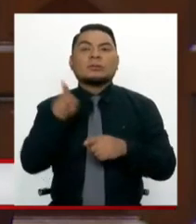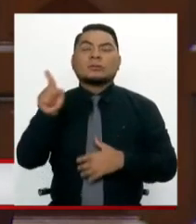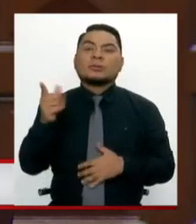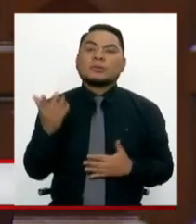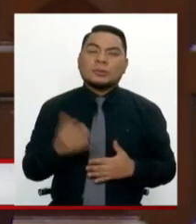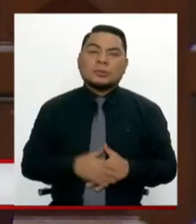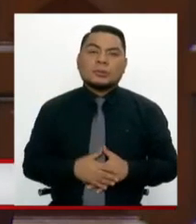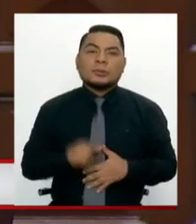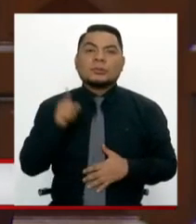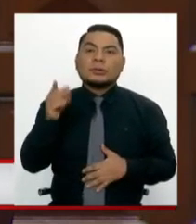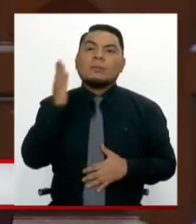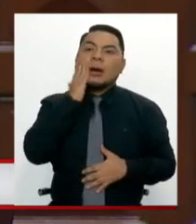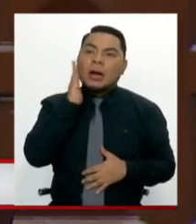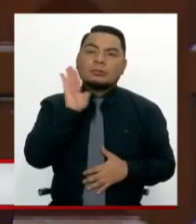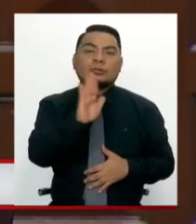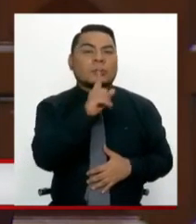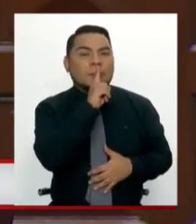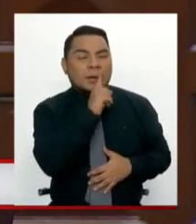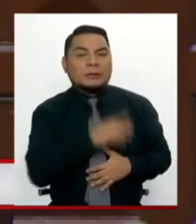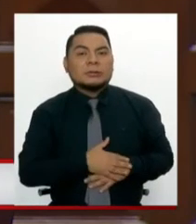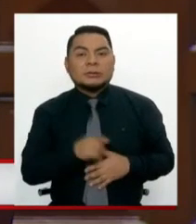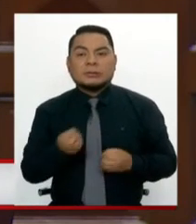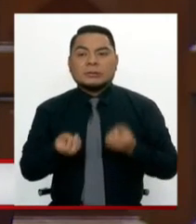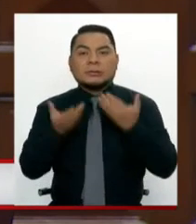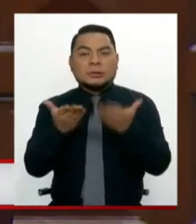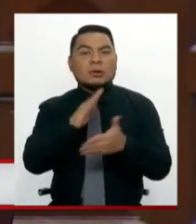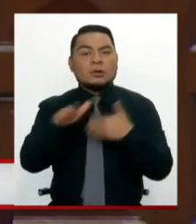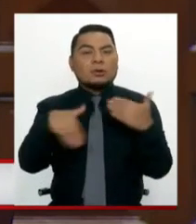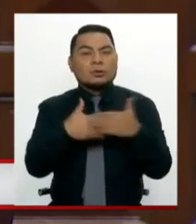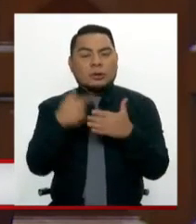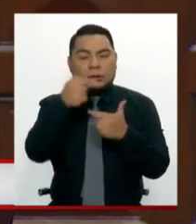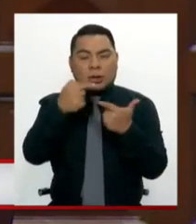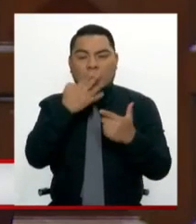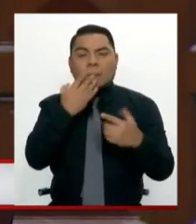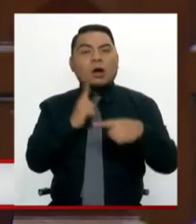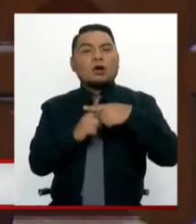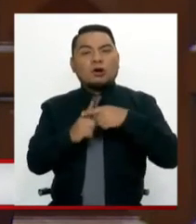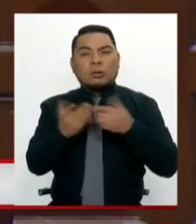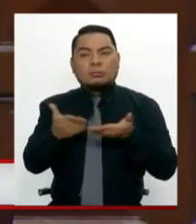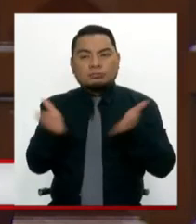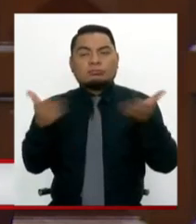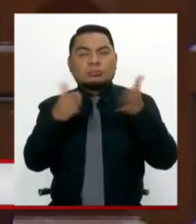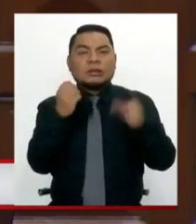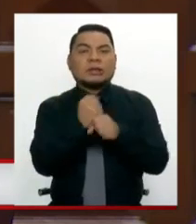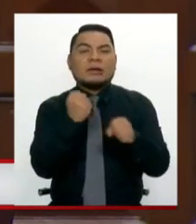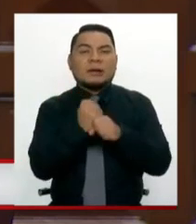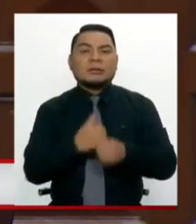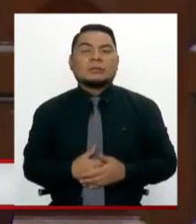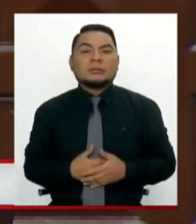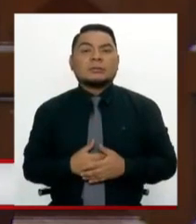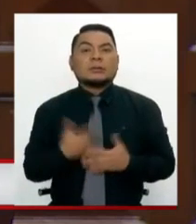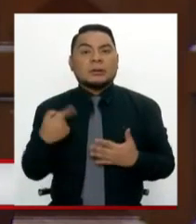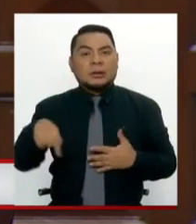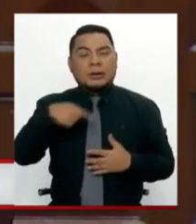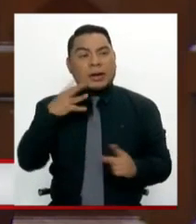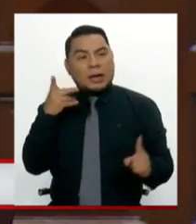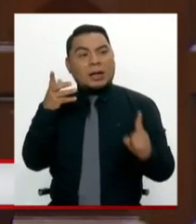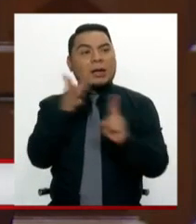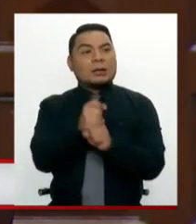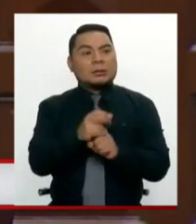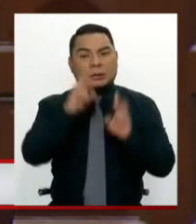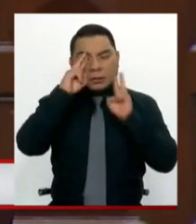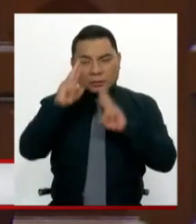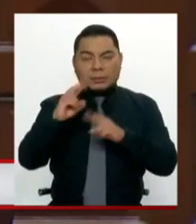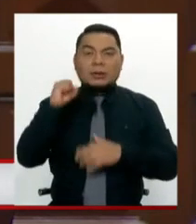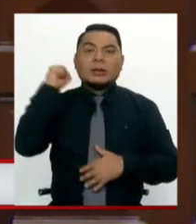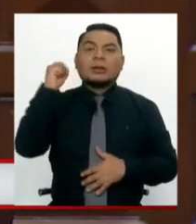madres y a los padres, a brindar las condiciones más favorables para crear trabajo, a lograr que se respeten los